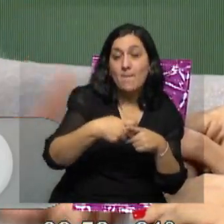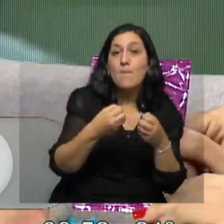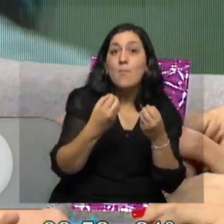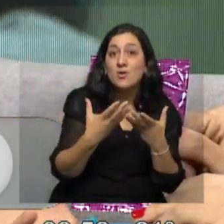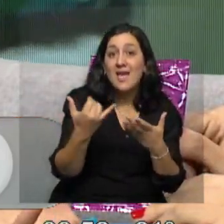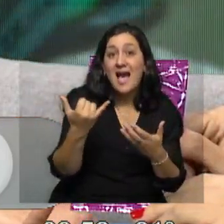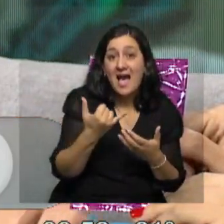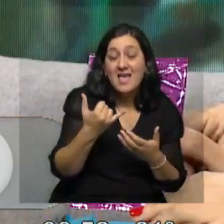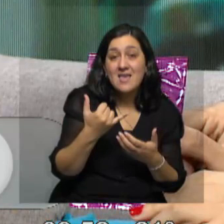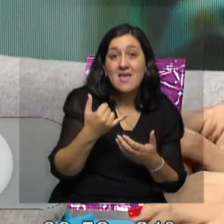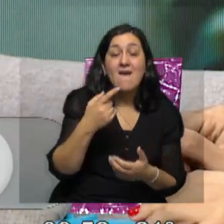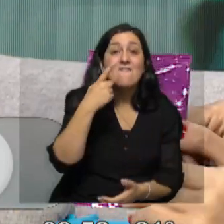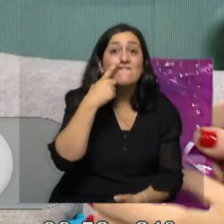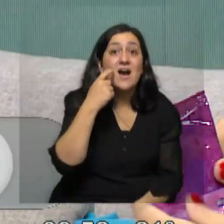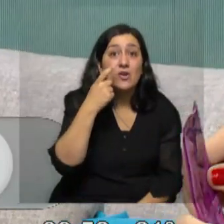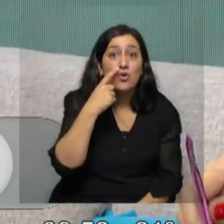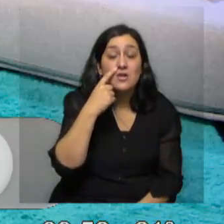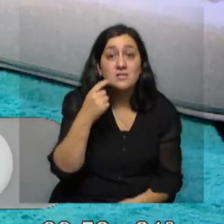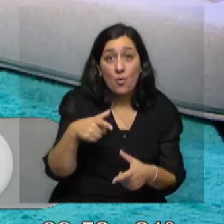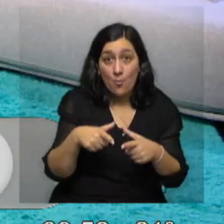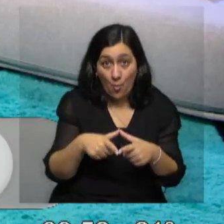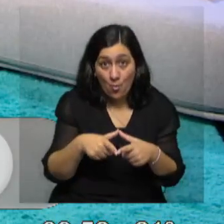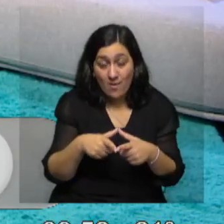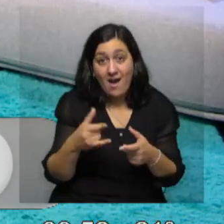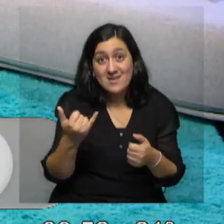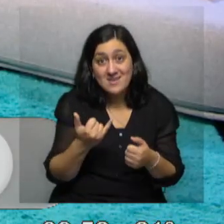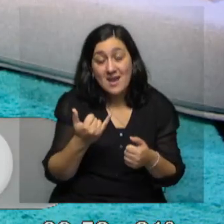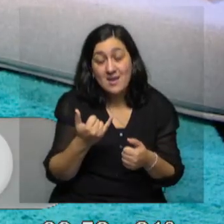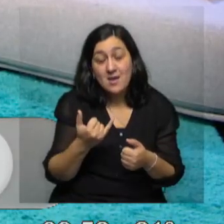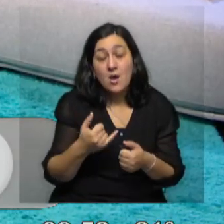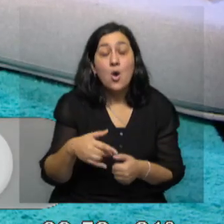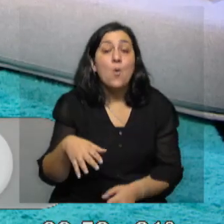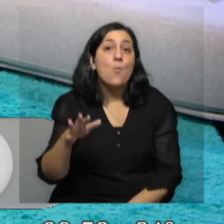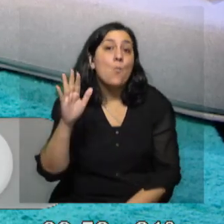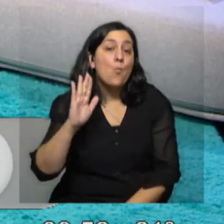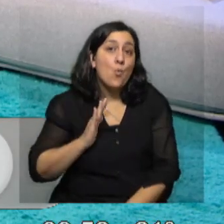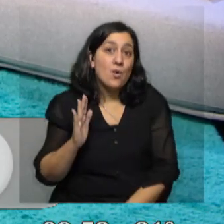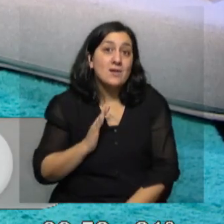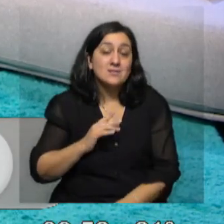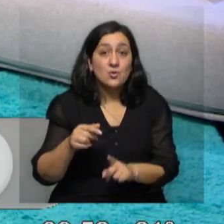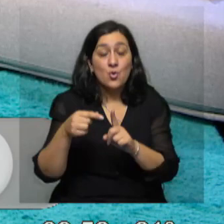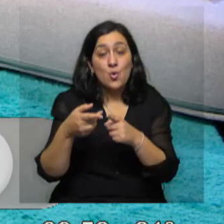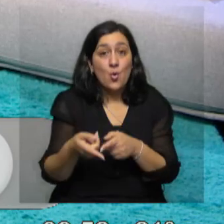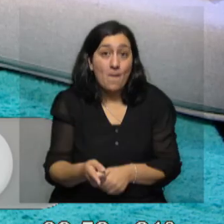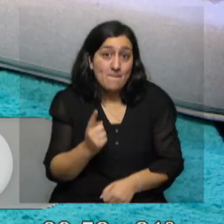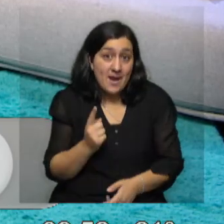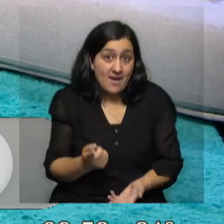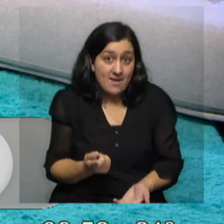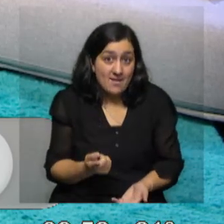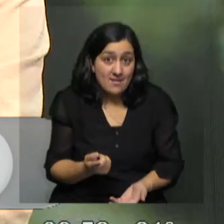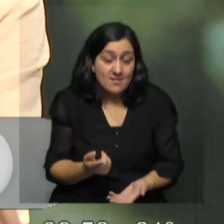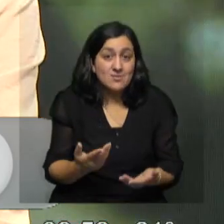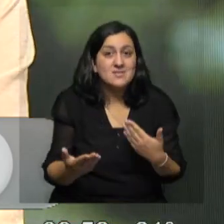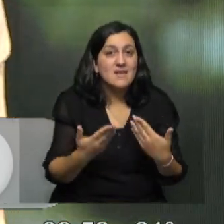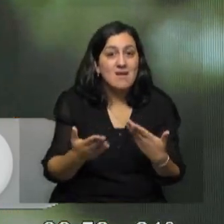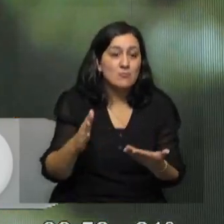hay varones con vulva. Y hay mujeres con pene. Claro, ahí tendríamos que volver a la primera clase cuando hablamos de sexo, hablamos